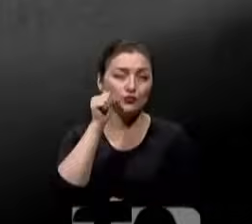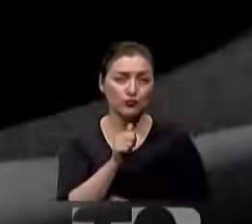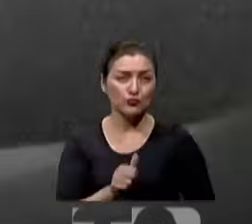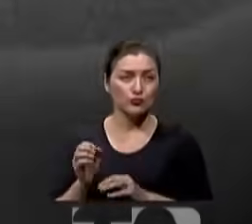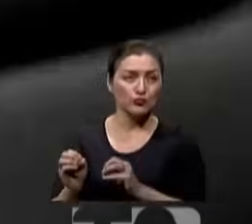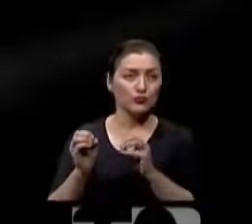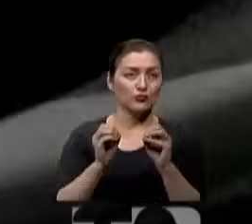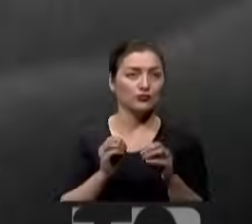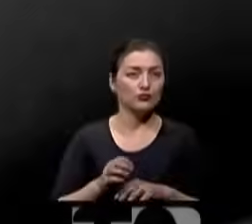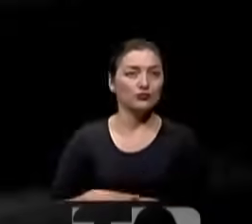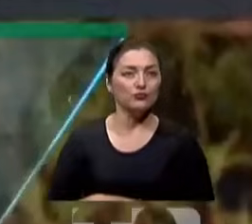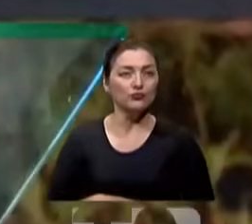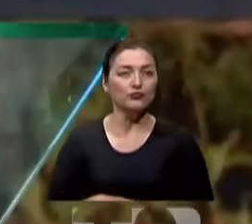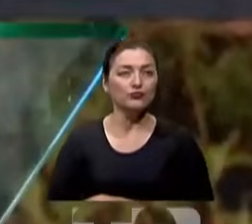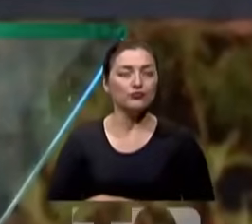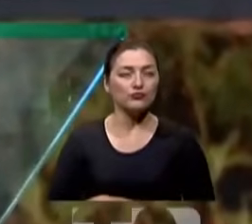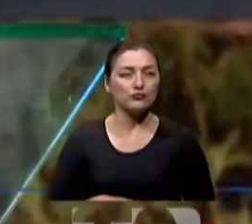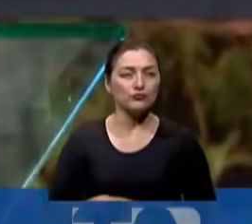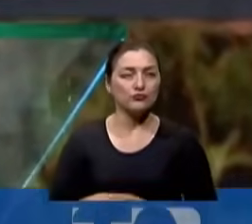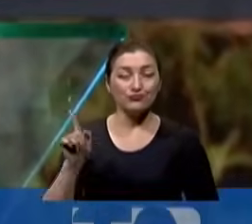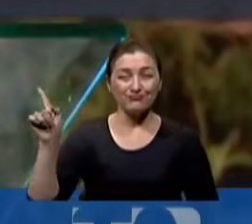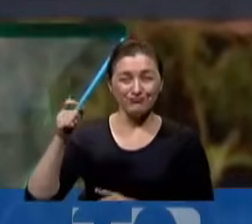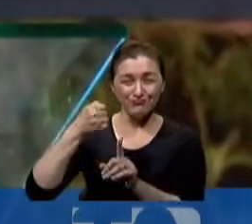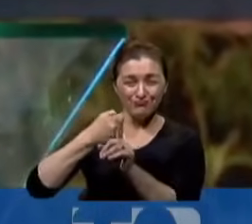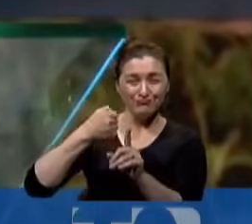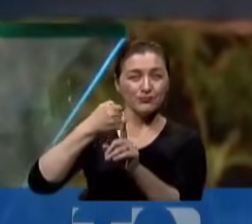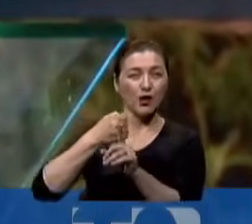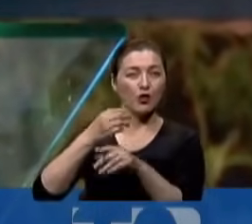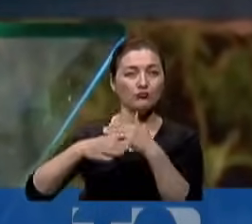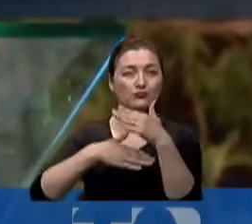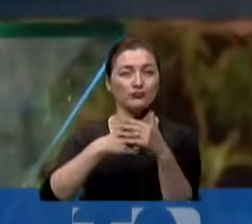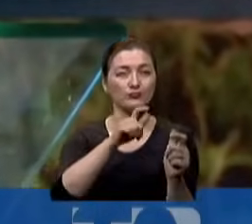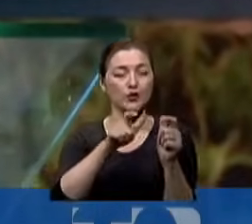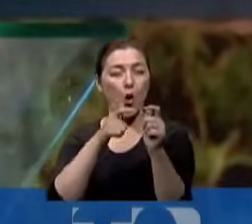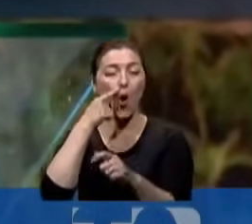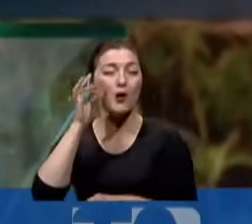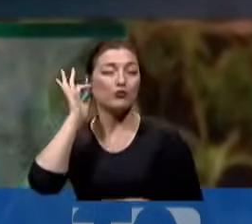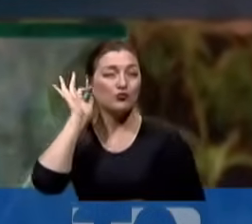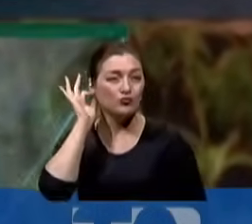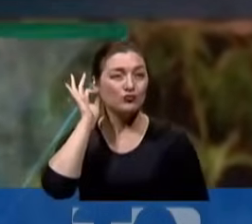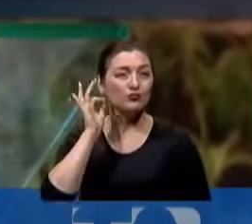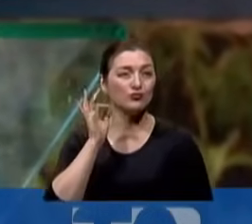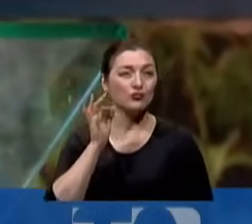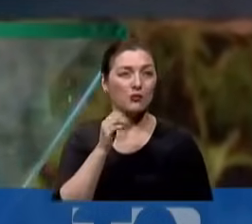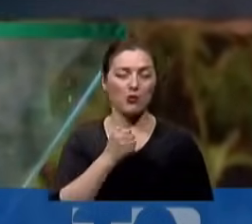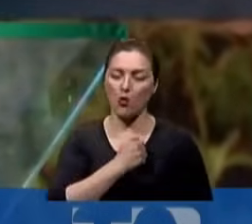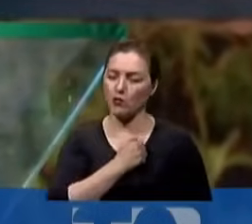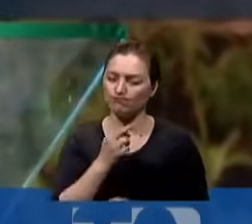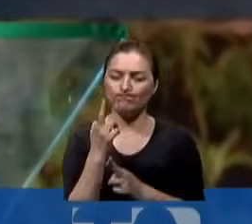la activista Geraldine Guerra. Sí, las personas, la ciudadanía, todos, todas, tenemos que ponernos al